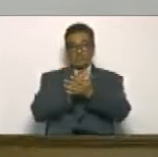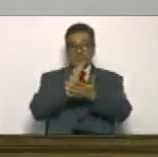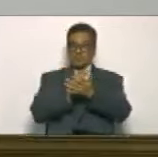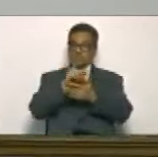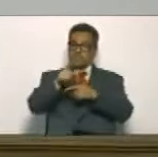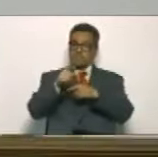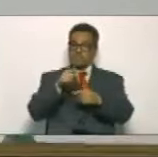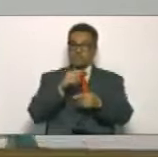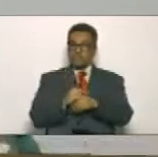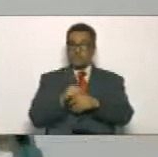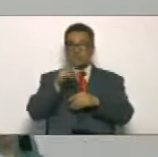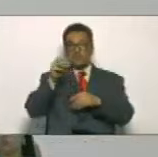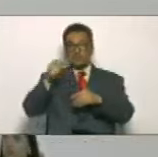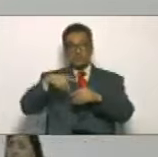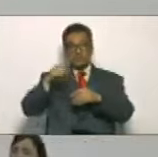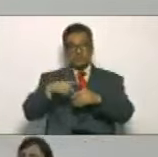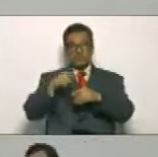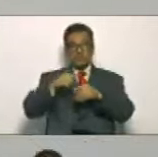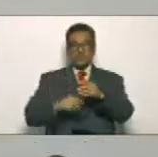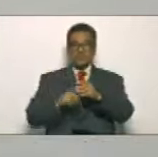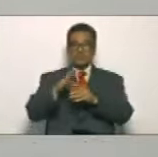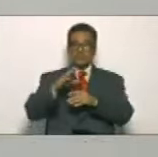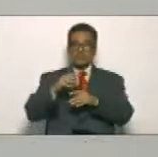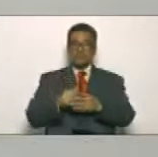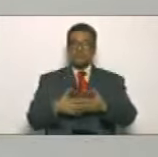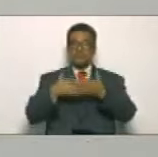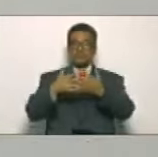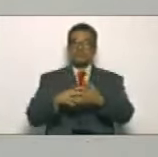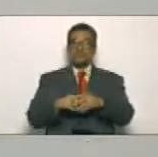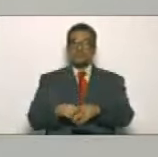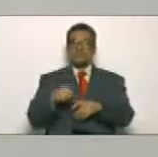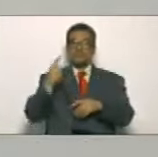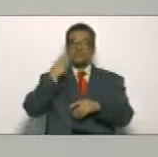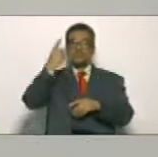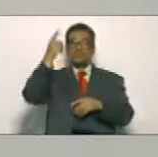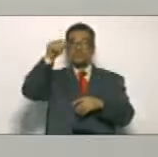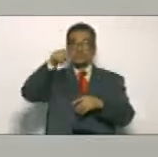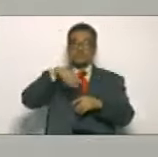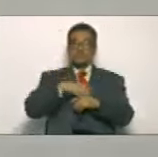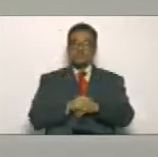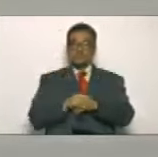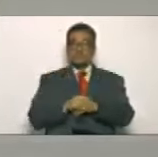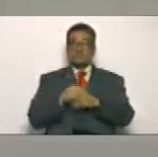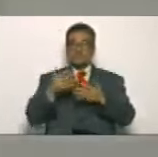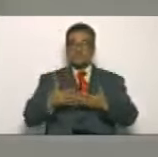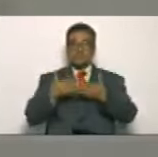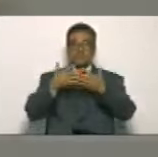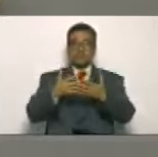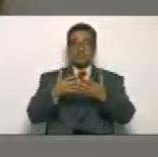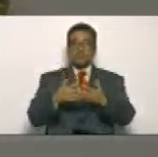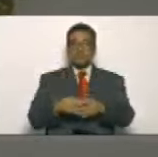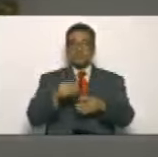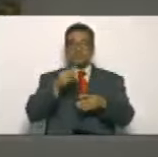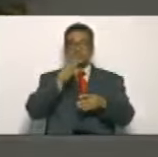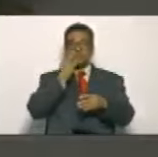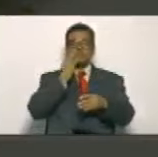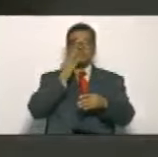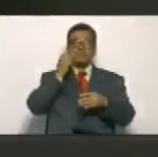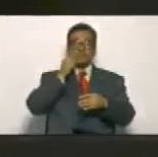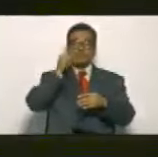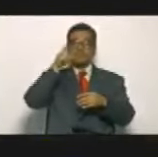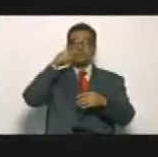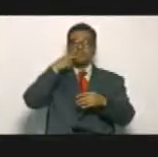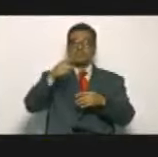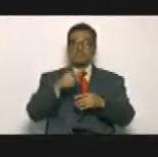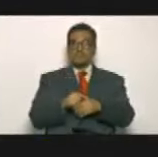que sigamos sembrando en el estirpe de héroes y heroínas que nos dejaron una herencia increíble